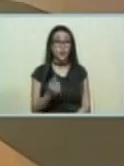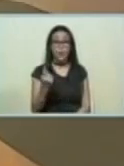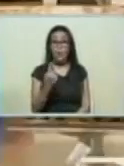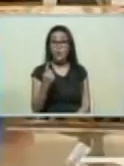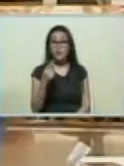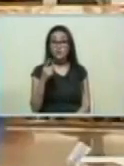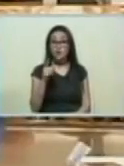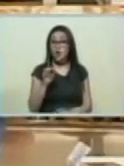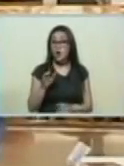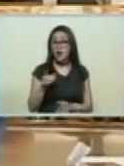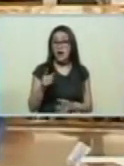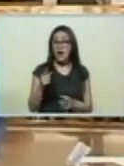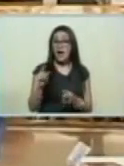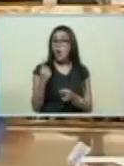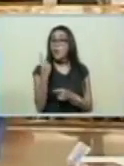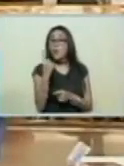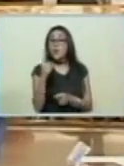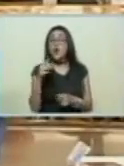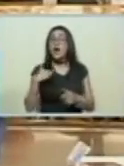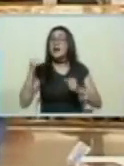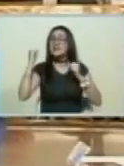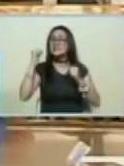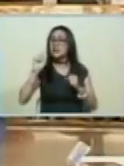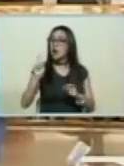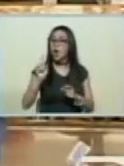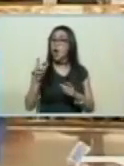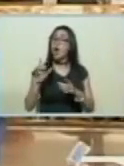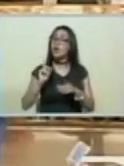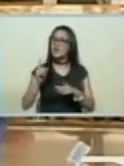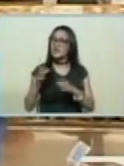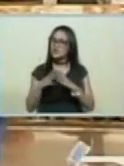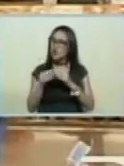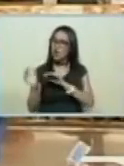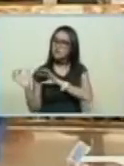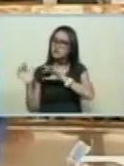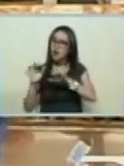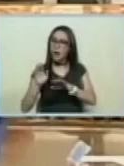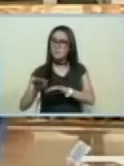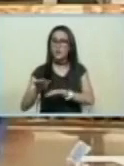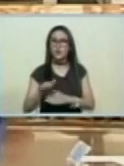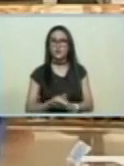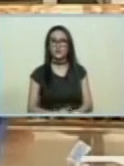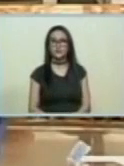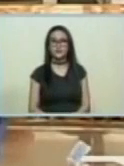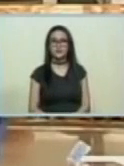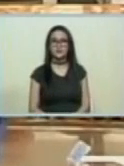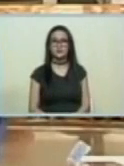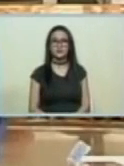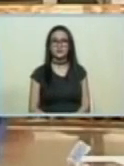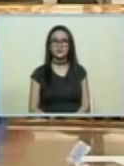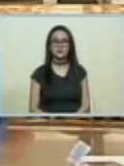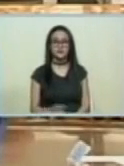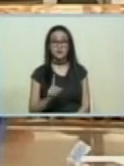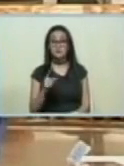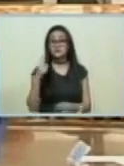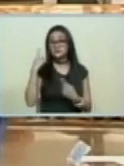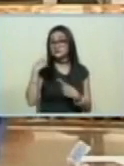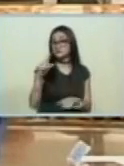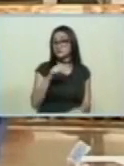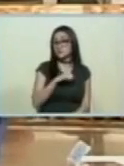hace montaña. No podemos seguir con la visión presidencialista, no podemos seguir con una